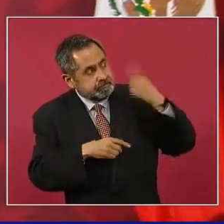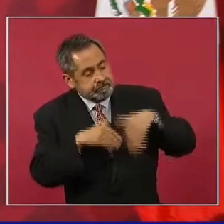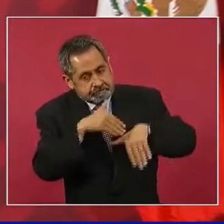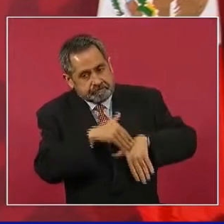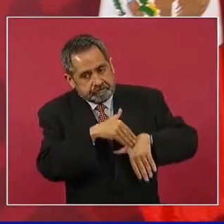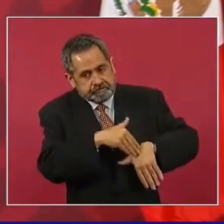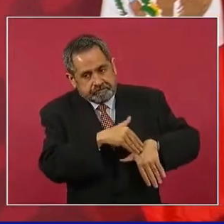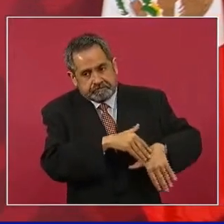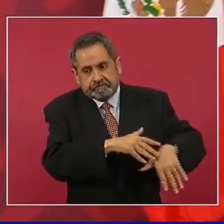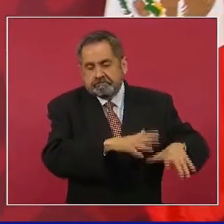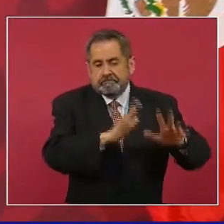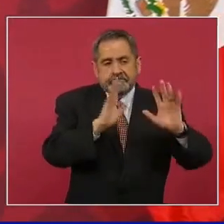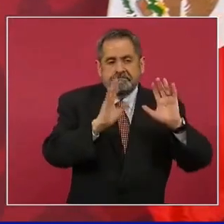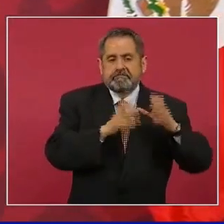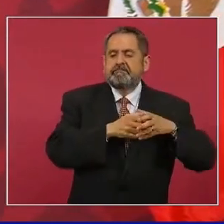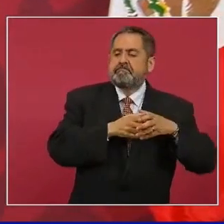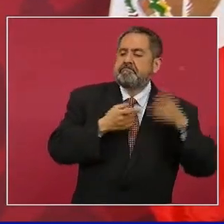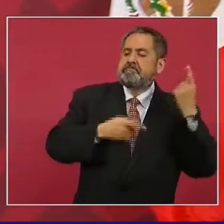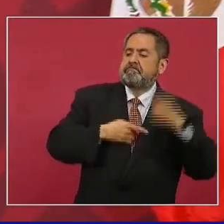de esa minoría.